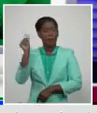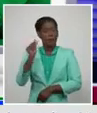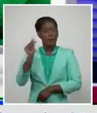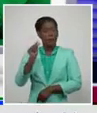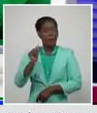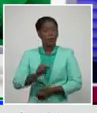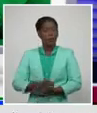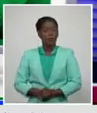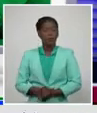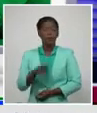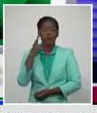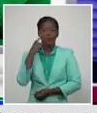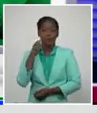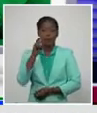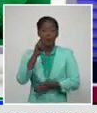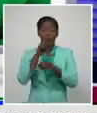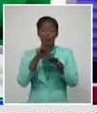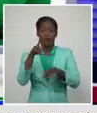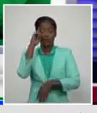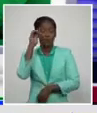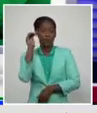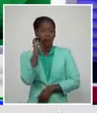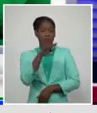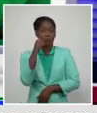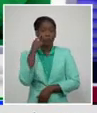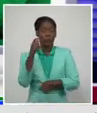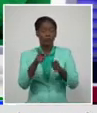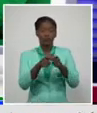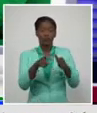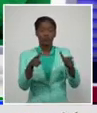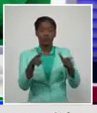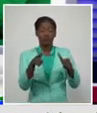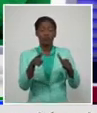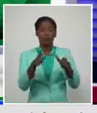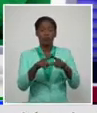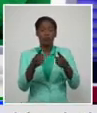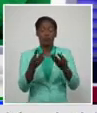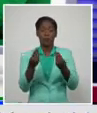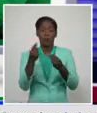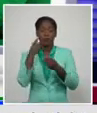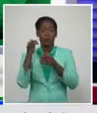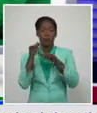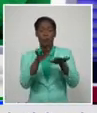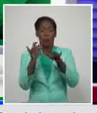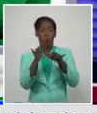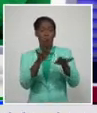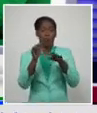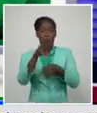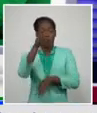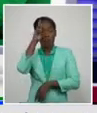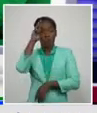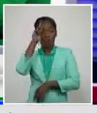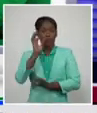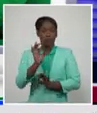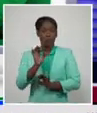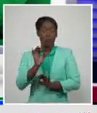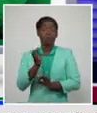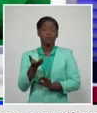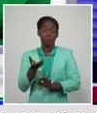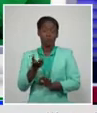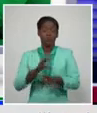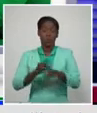siga incrementando, porque como es natural ingresan más personas que las que se